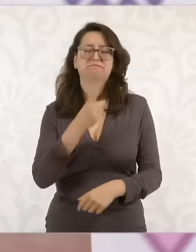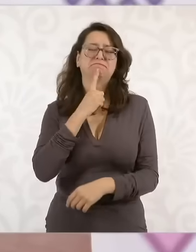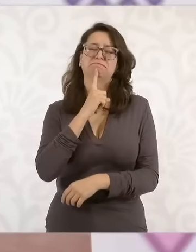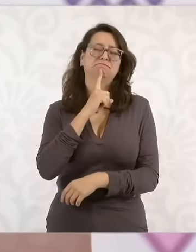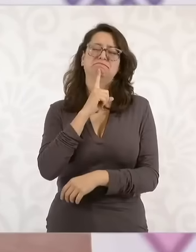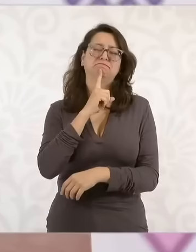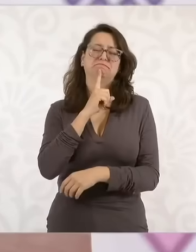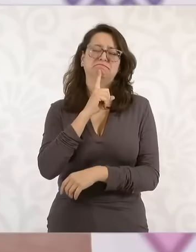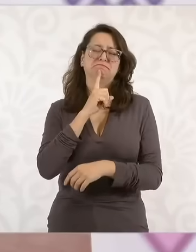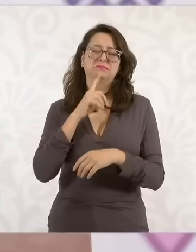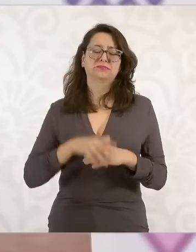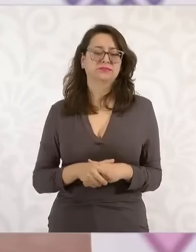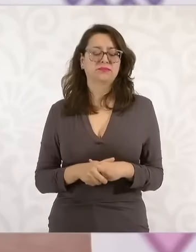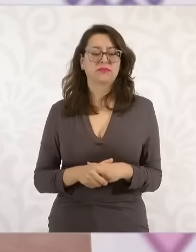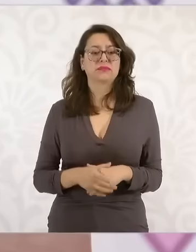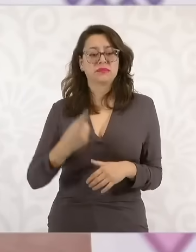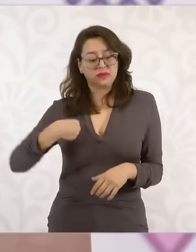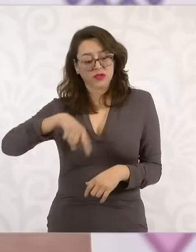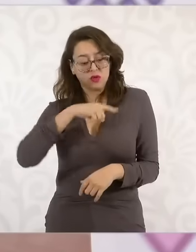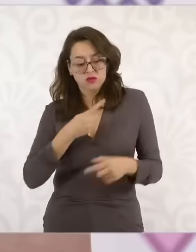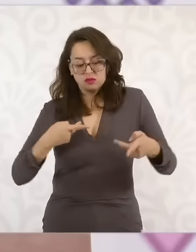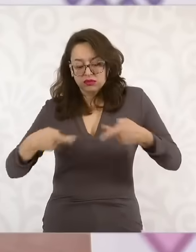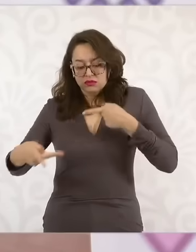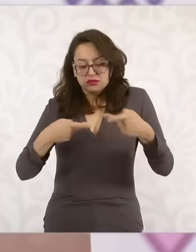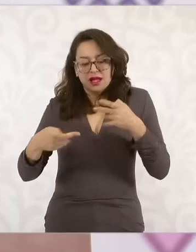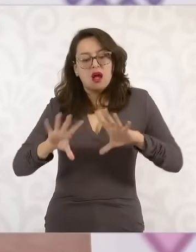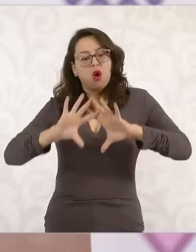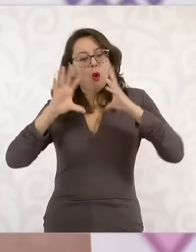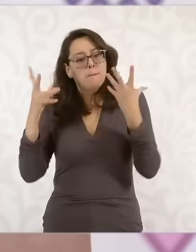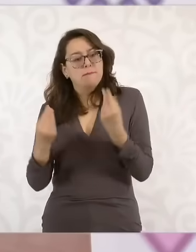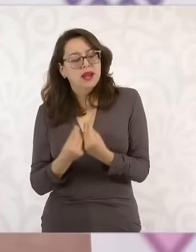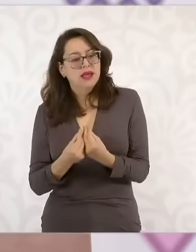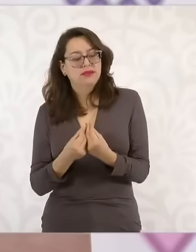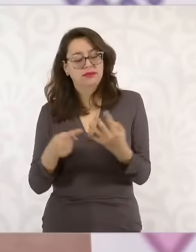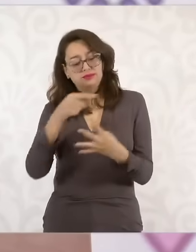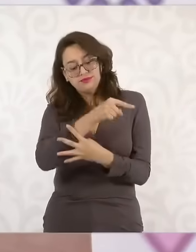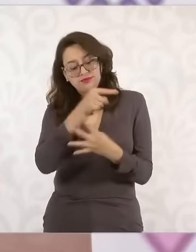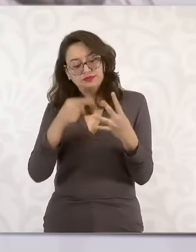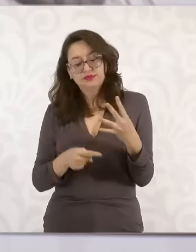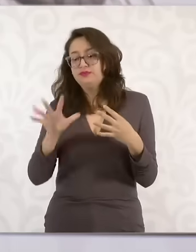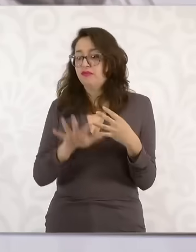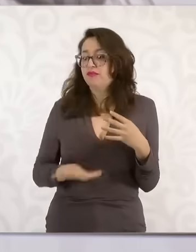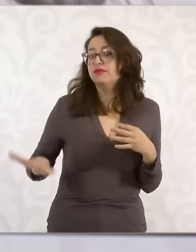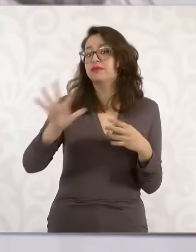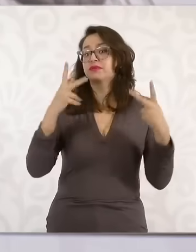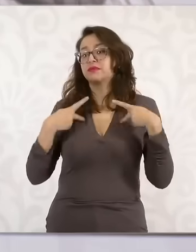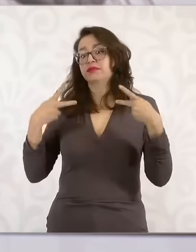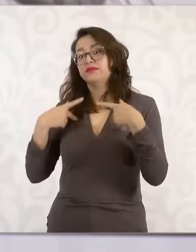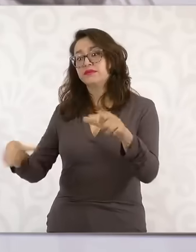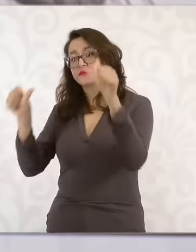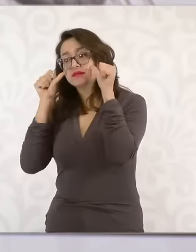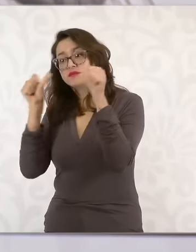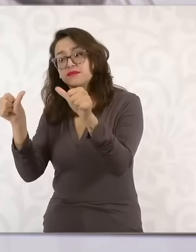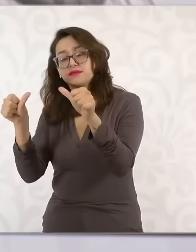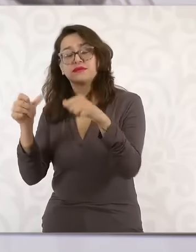Nosotros hemos planteado una estrategia integral que tiene que ver con la atención a las causas y la cero impunidad